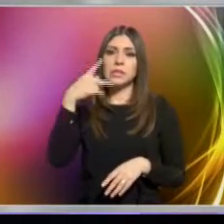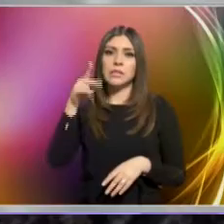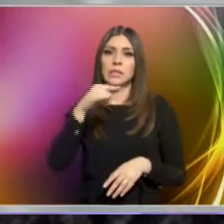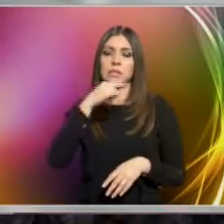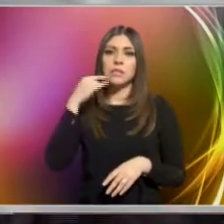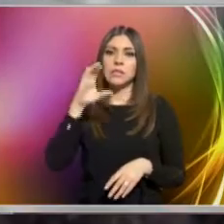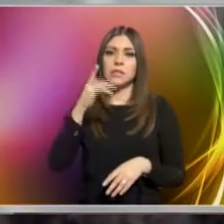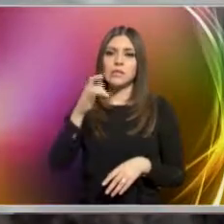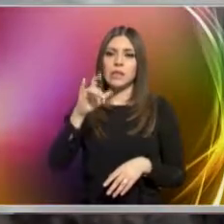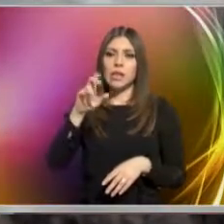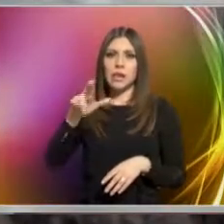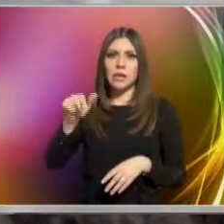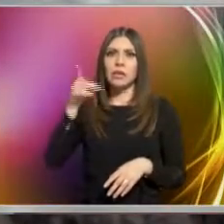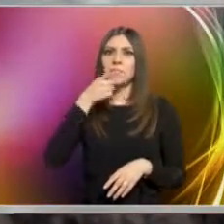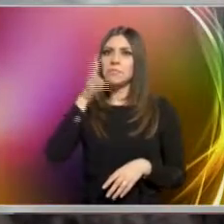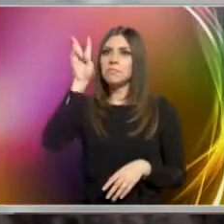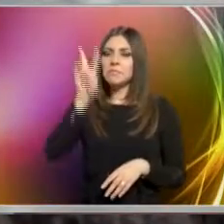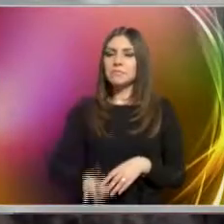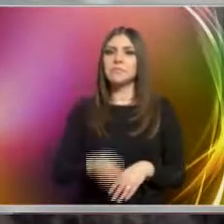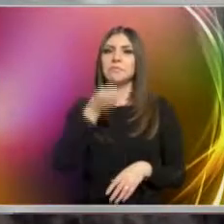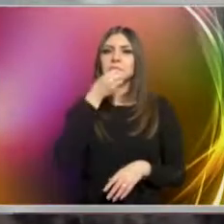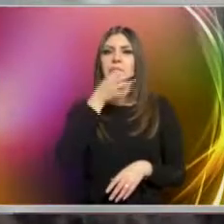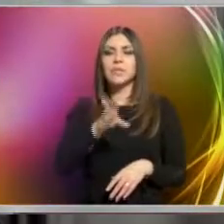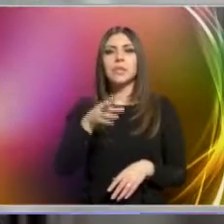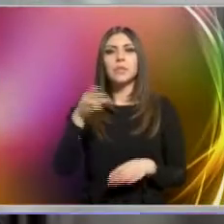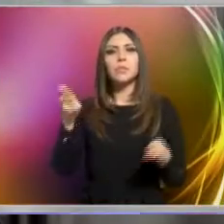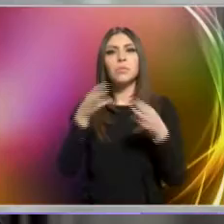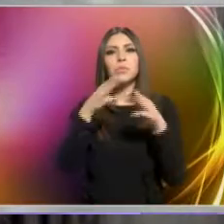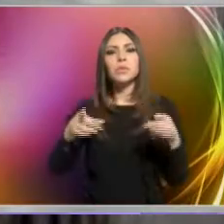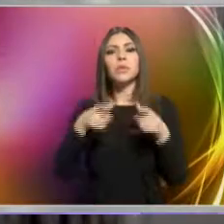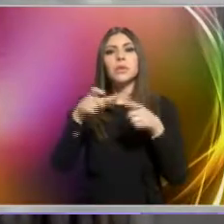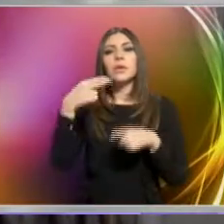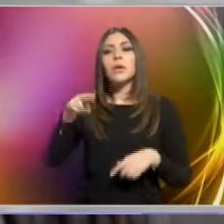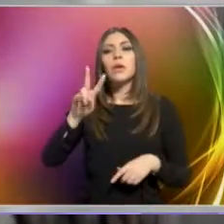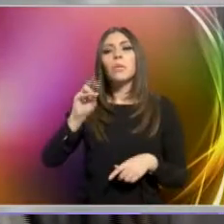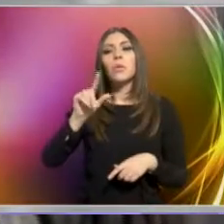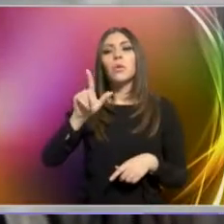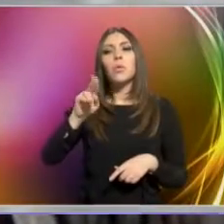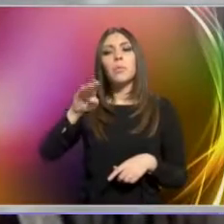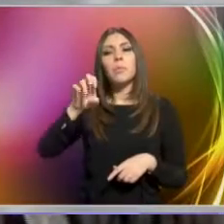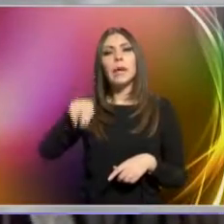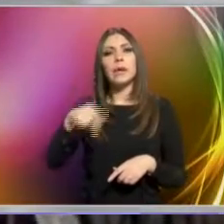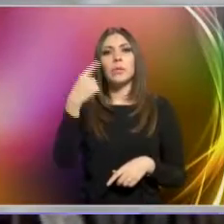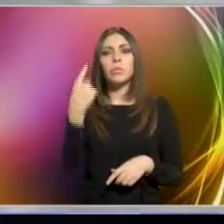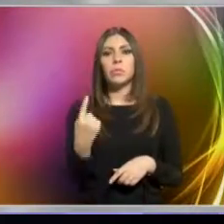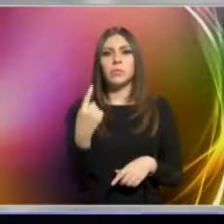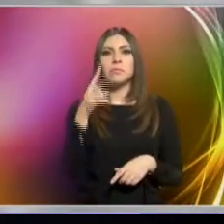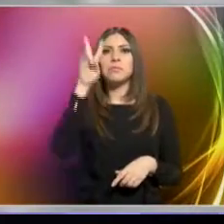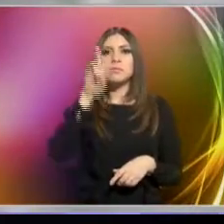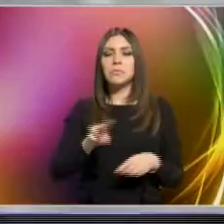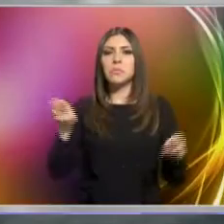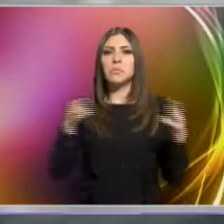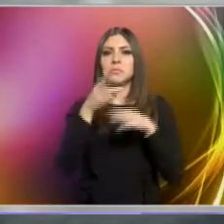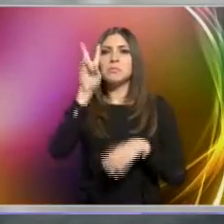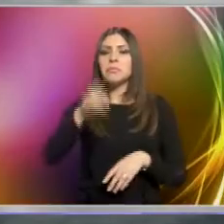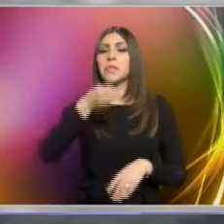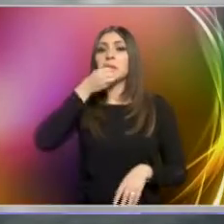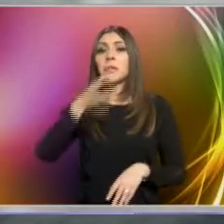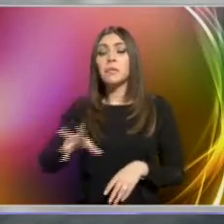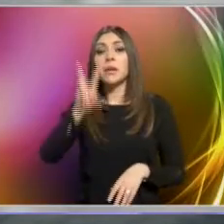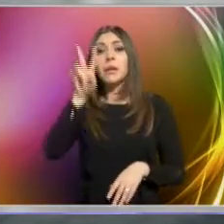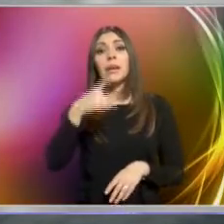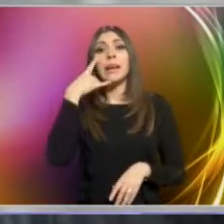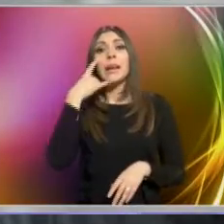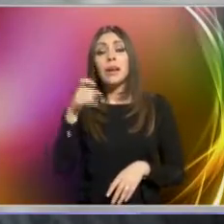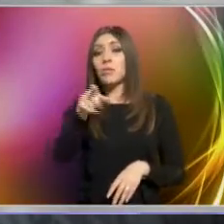trae, híjole, es fuera de serie totalmente. Tiene este disco que se llama Volumen 1 y realmente es un disco sorprendente. Es raro, si aún no